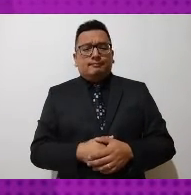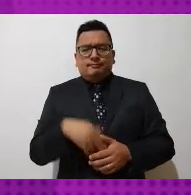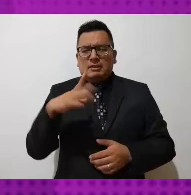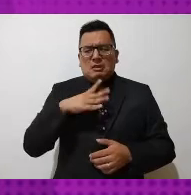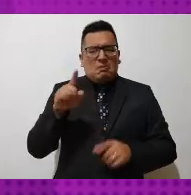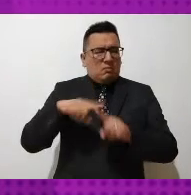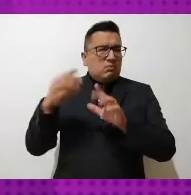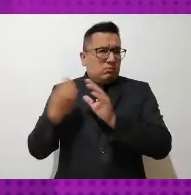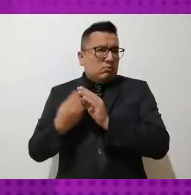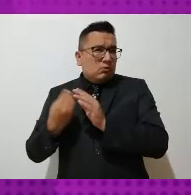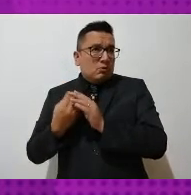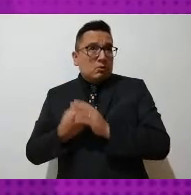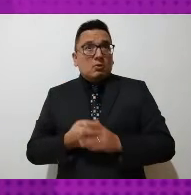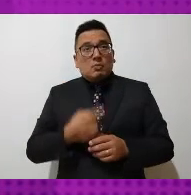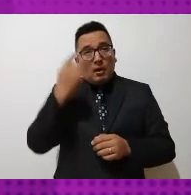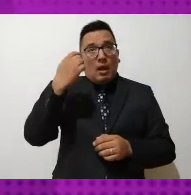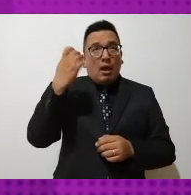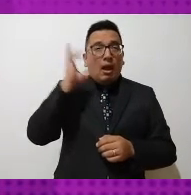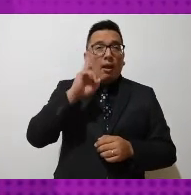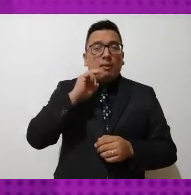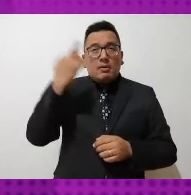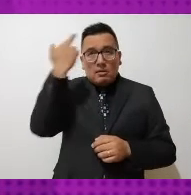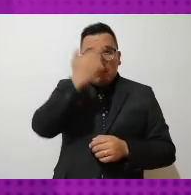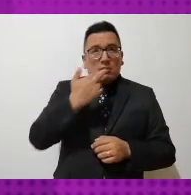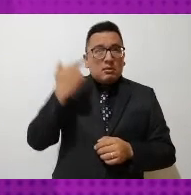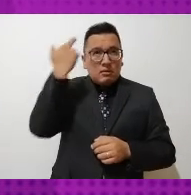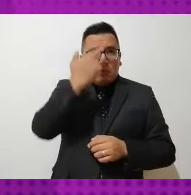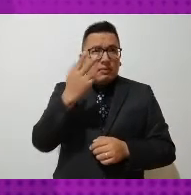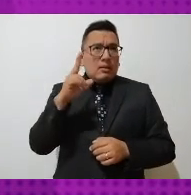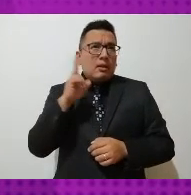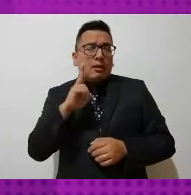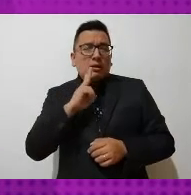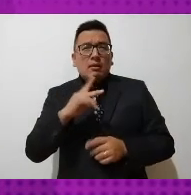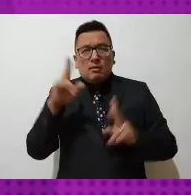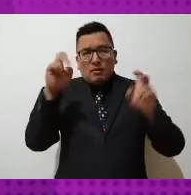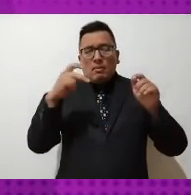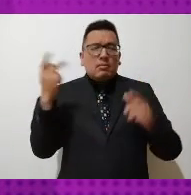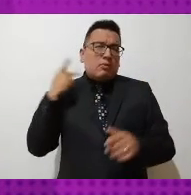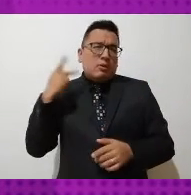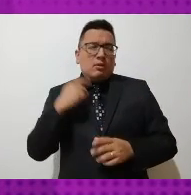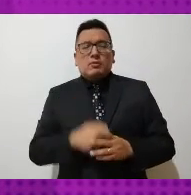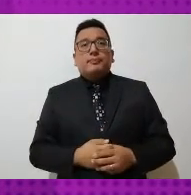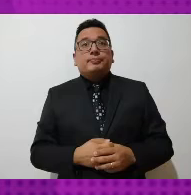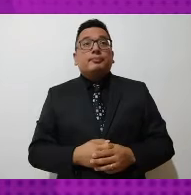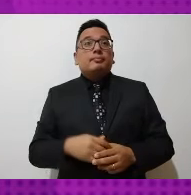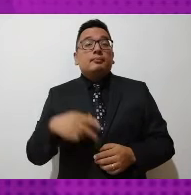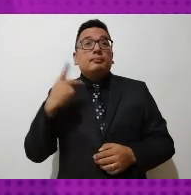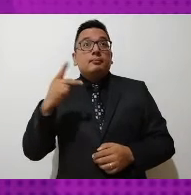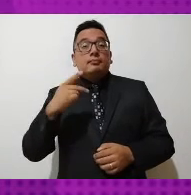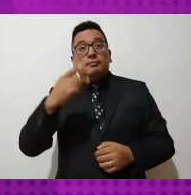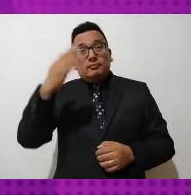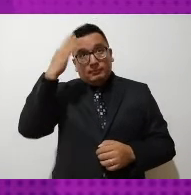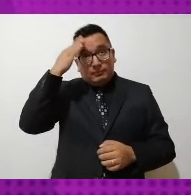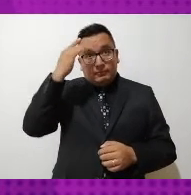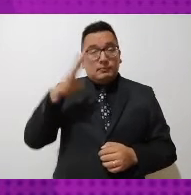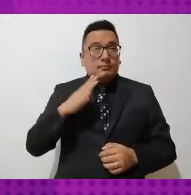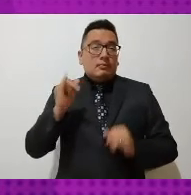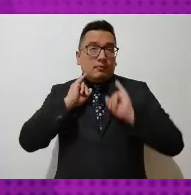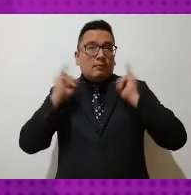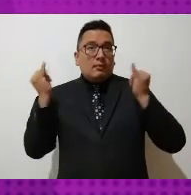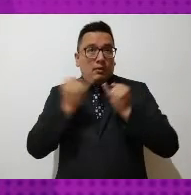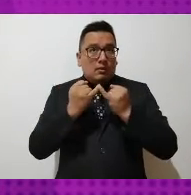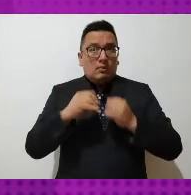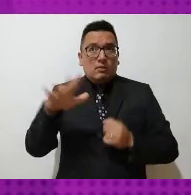algunos diplomados y cursos en análisis político y estratégico en el CIDE. Ha sido vocal ejecutivo de la Junta